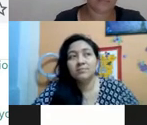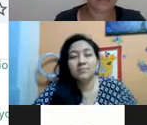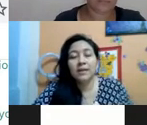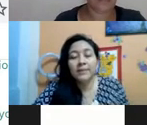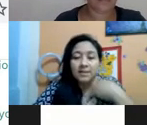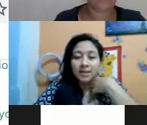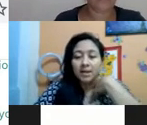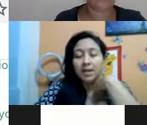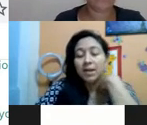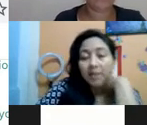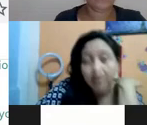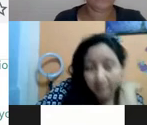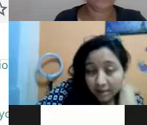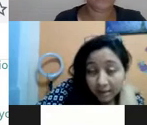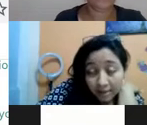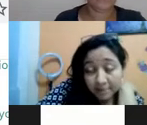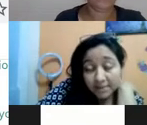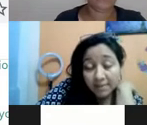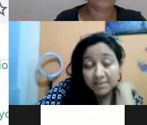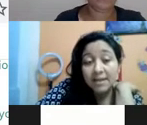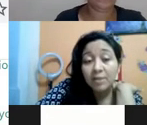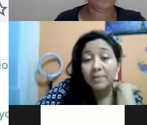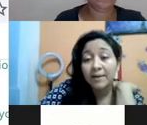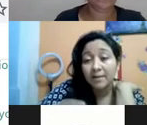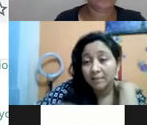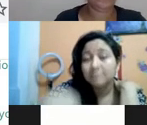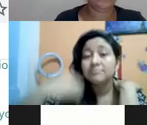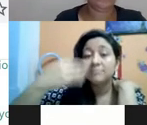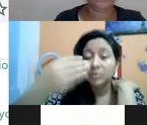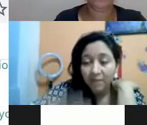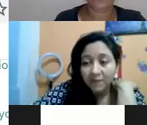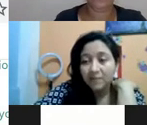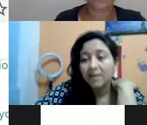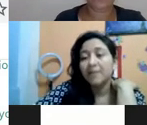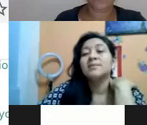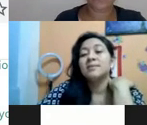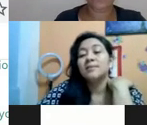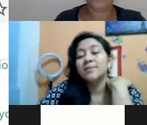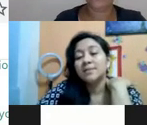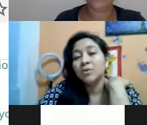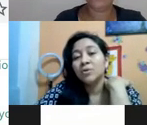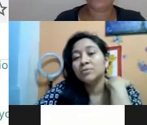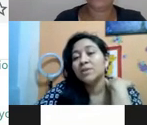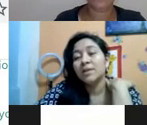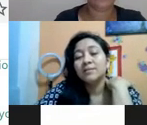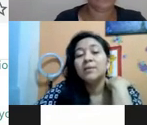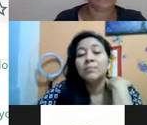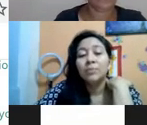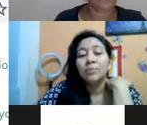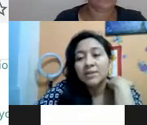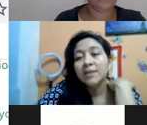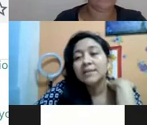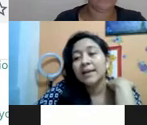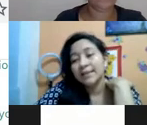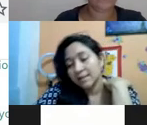6, las veces que crea que sea necesario para que conteste, allá, esta vez se sacó 7.